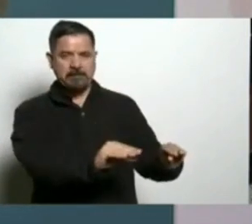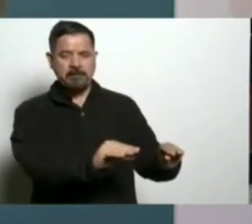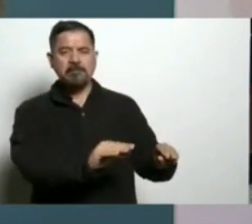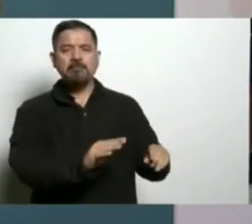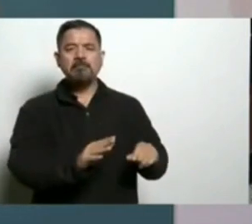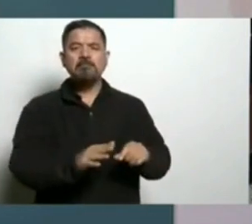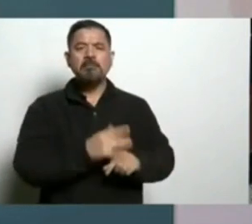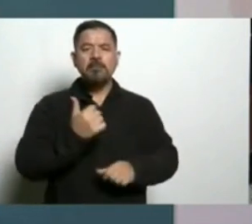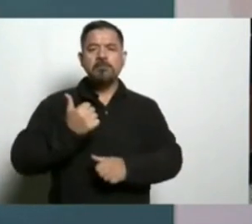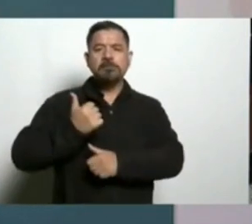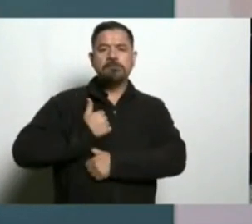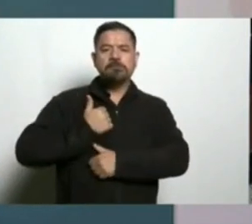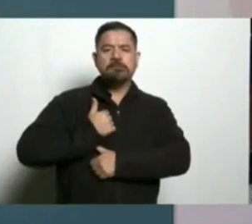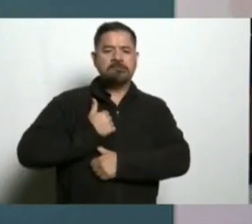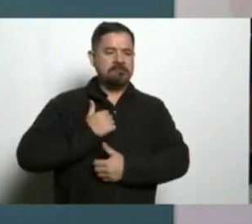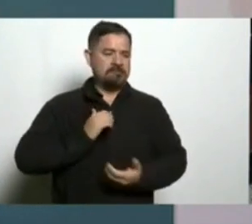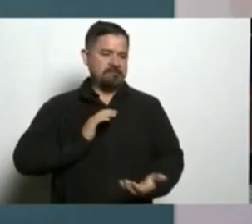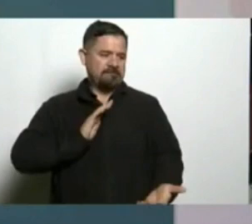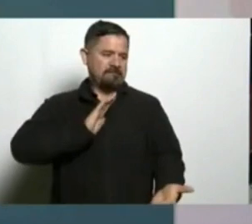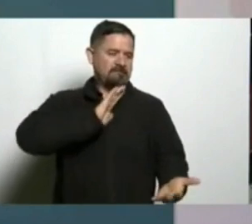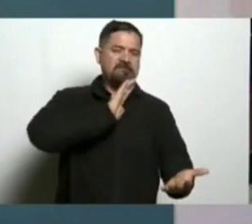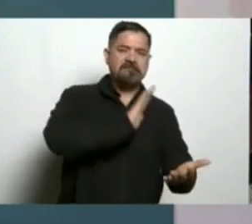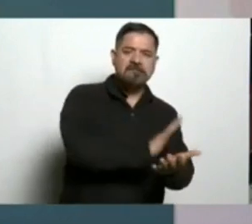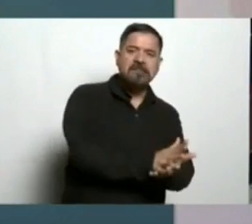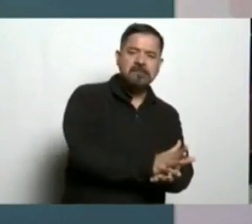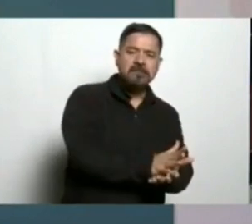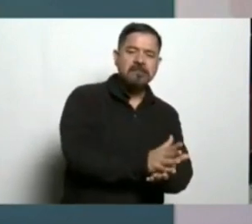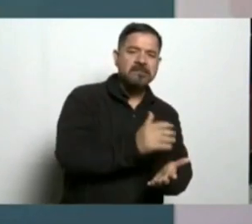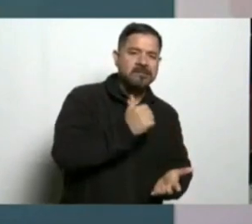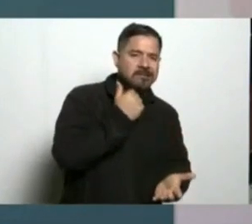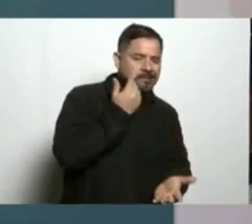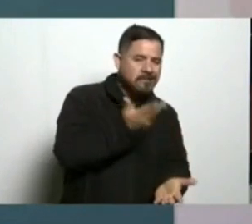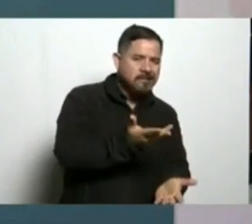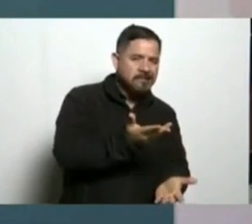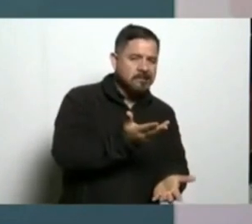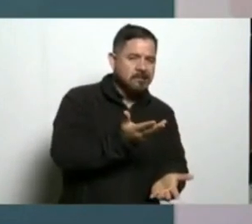fuerzas armadas y hay